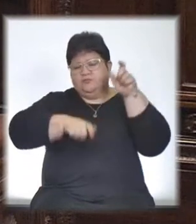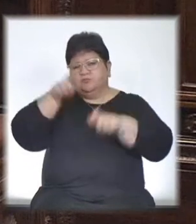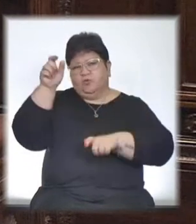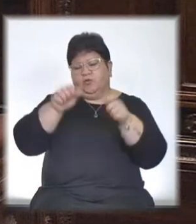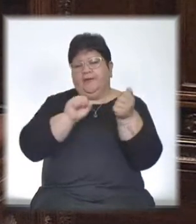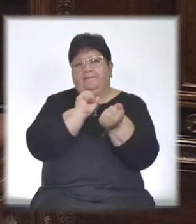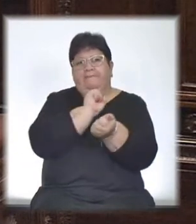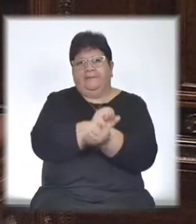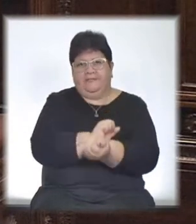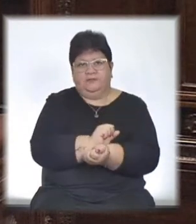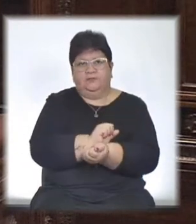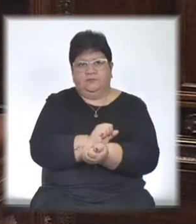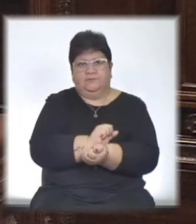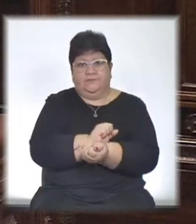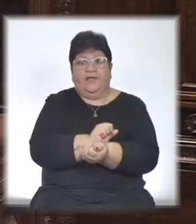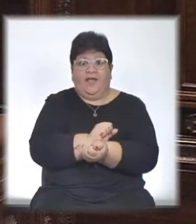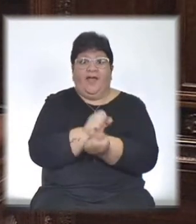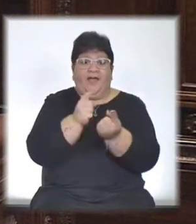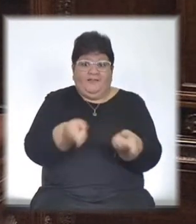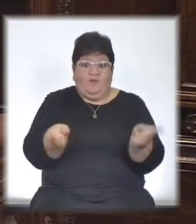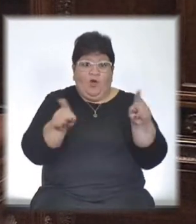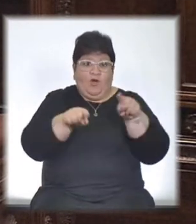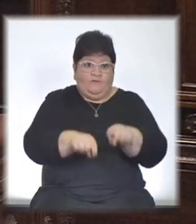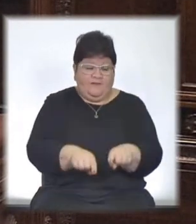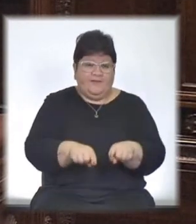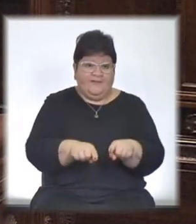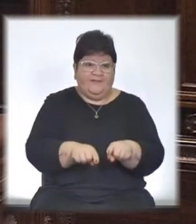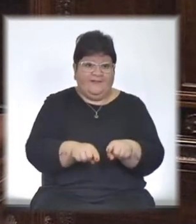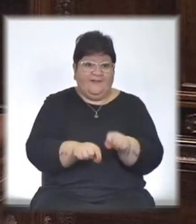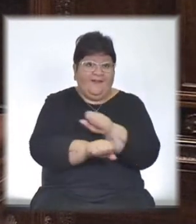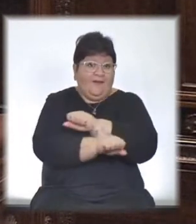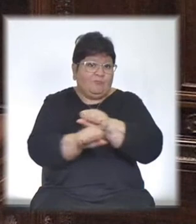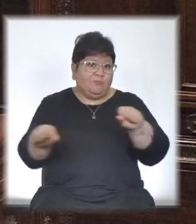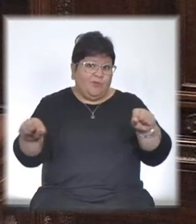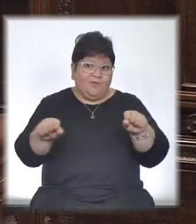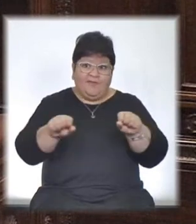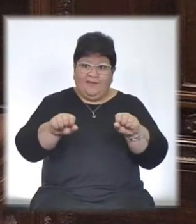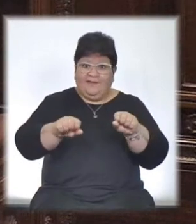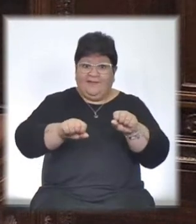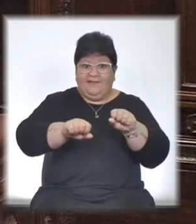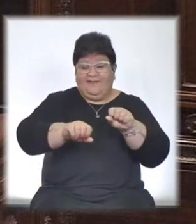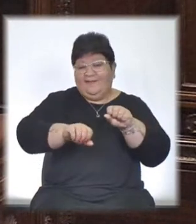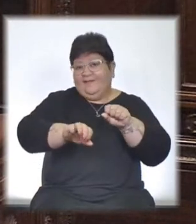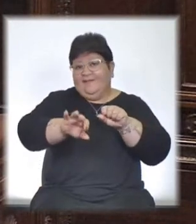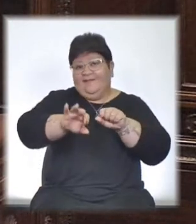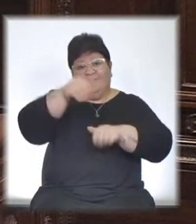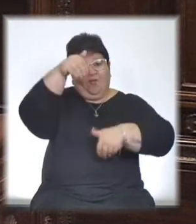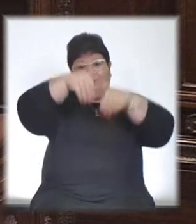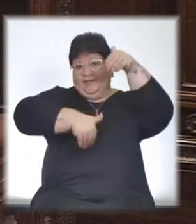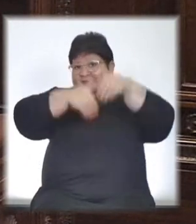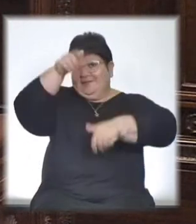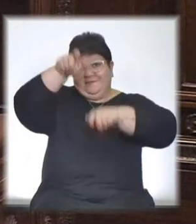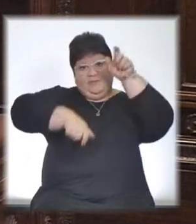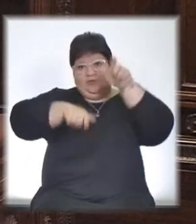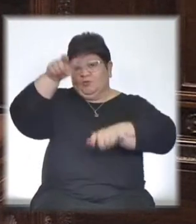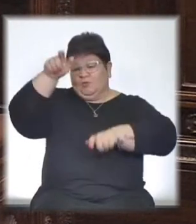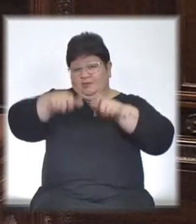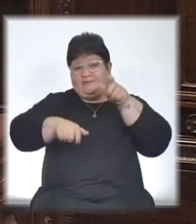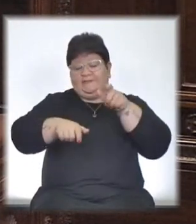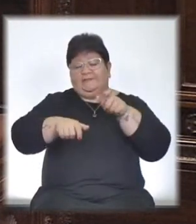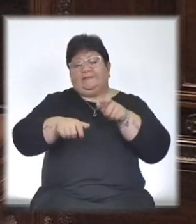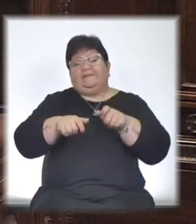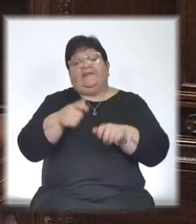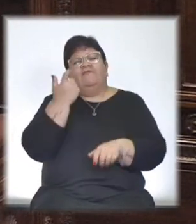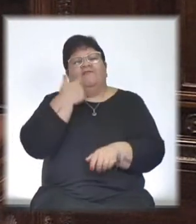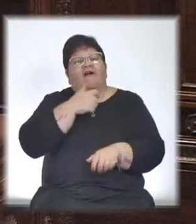de los pasos fundamentales de la recuperación de la democracia, y si bien las cárceles quedaban vacías, seguía abierto el largo camino